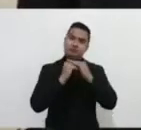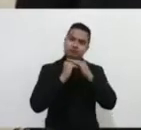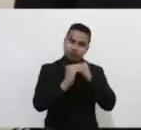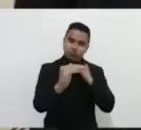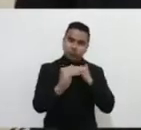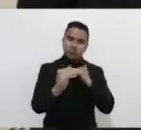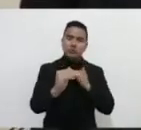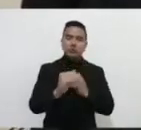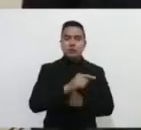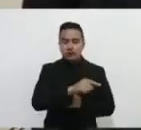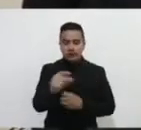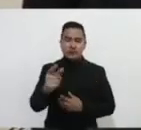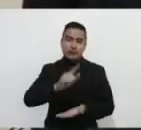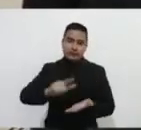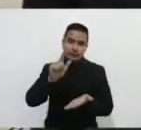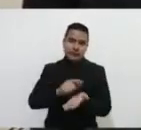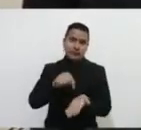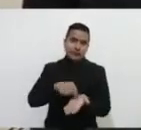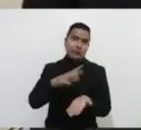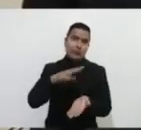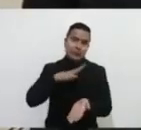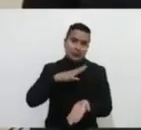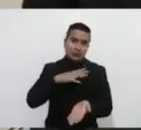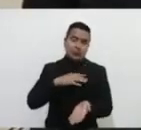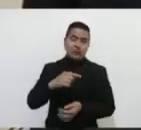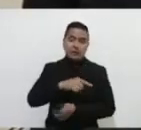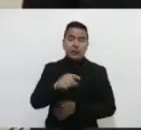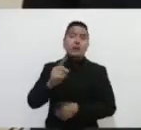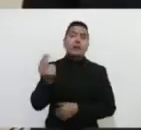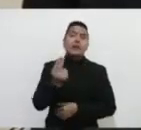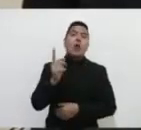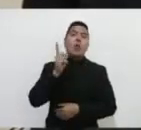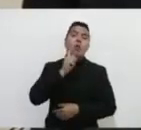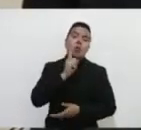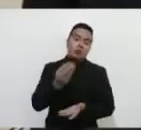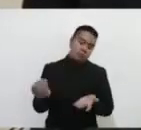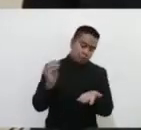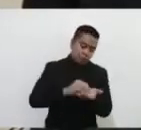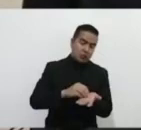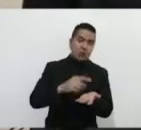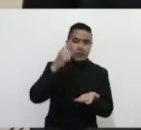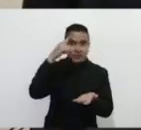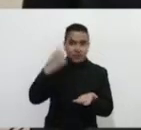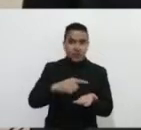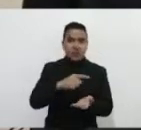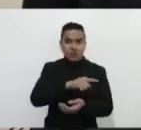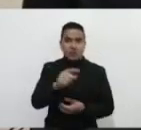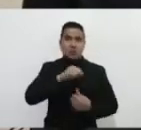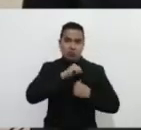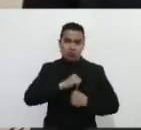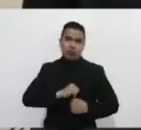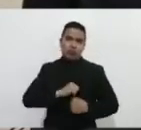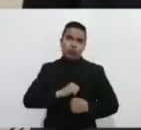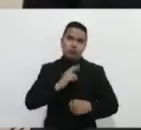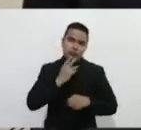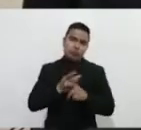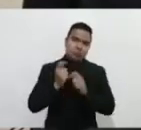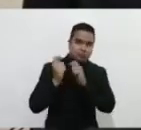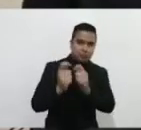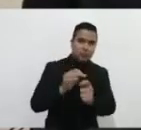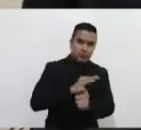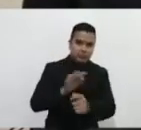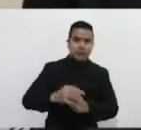que obliga a los partidos políticos a registrar mujeres en la mitad de las candidaturas a los cargos de elección